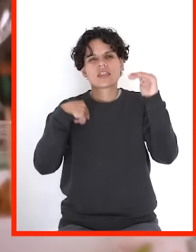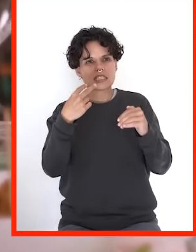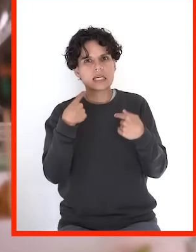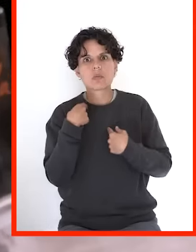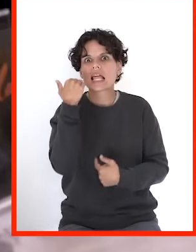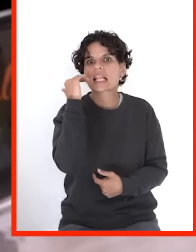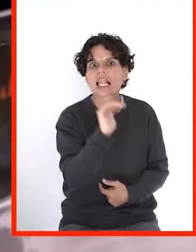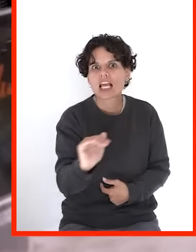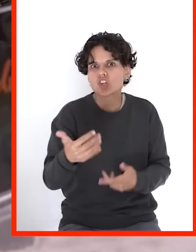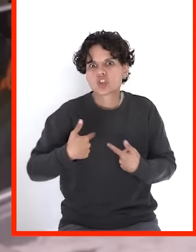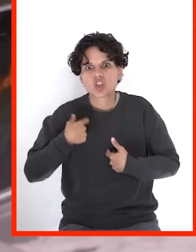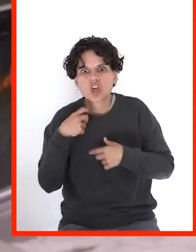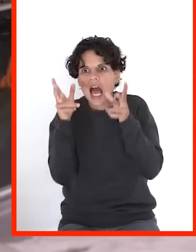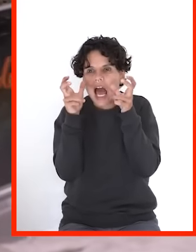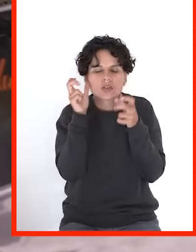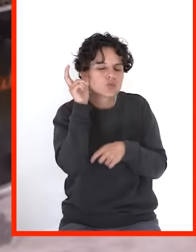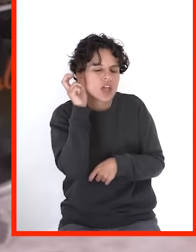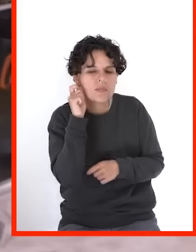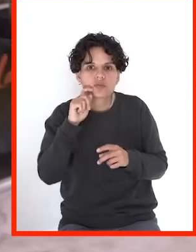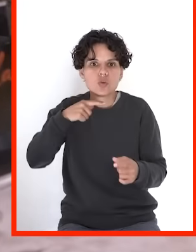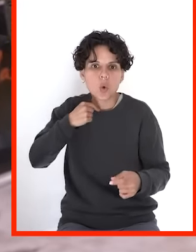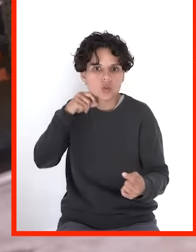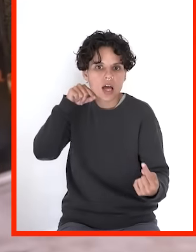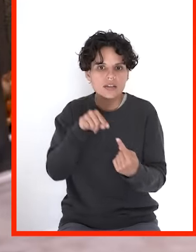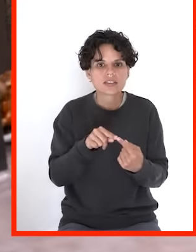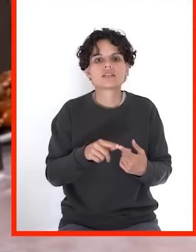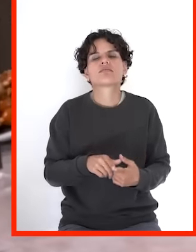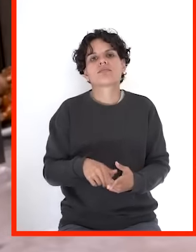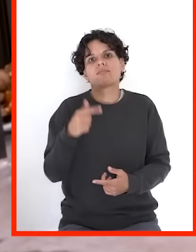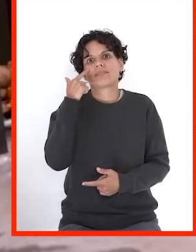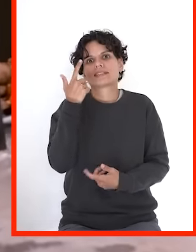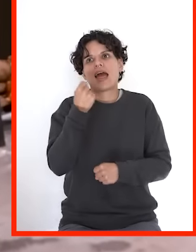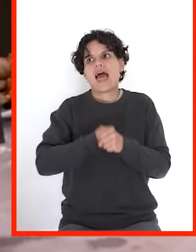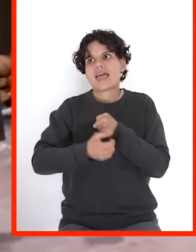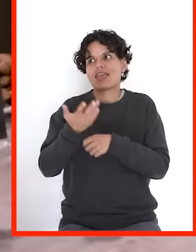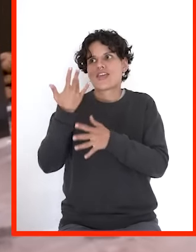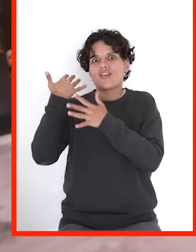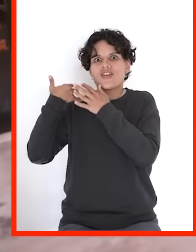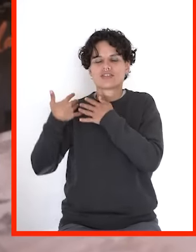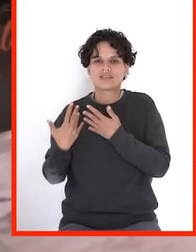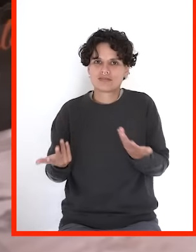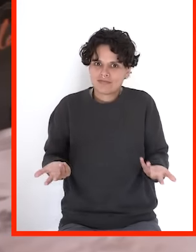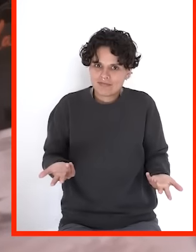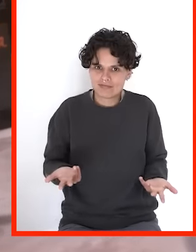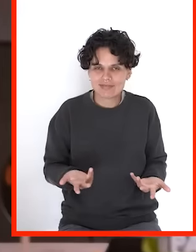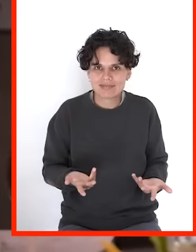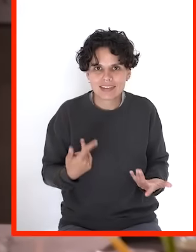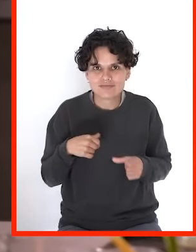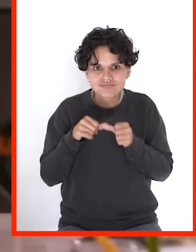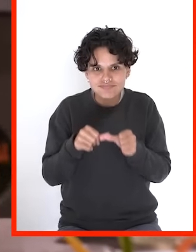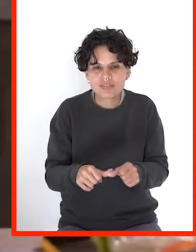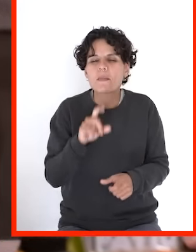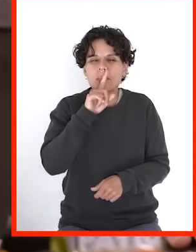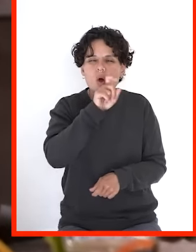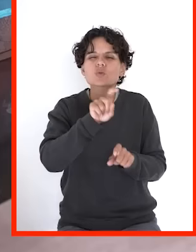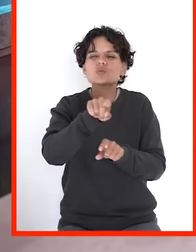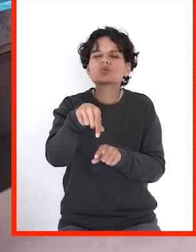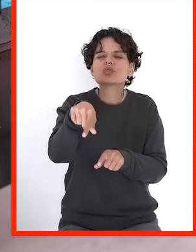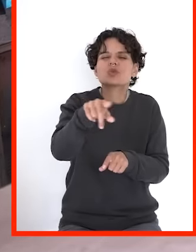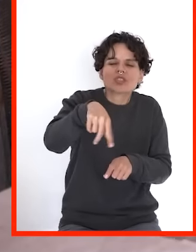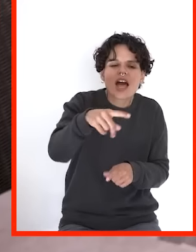tiraron, no sé cuántos años nos hicimos. Ahí nos hacen bolsa, pero no, va a cagar igual. ¿Cuál es su movimiento